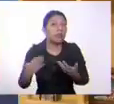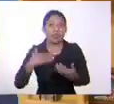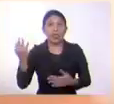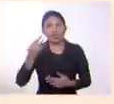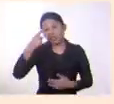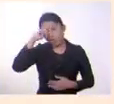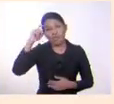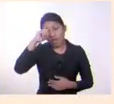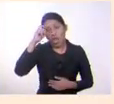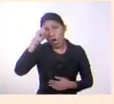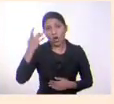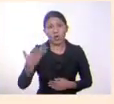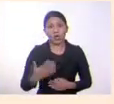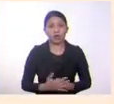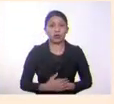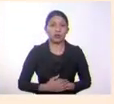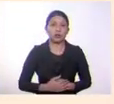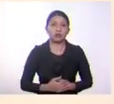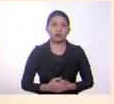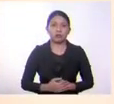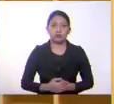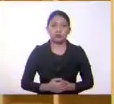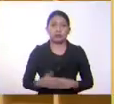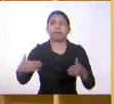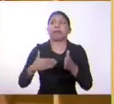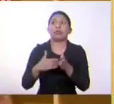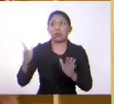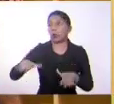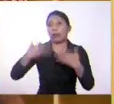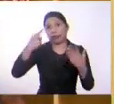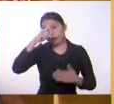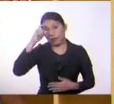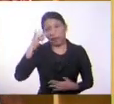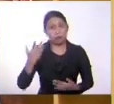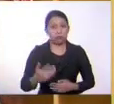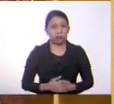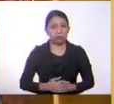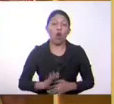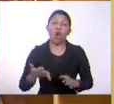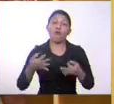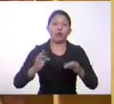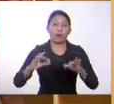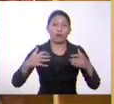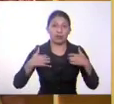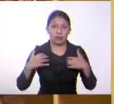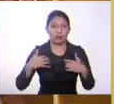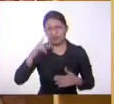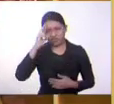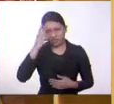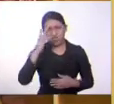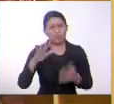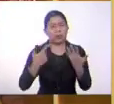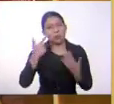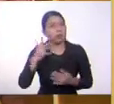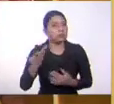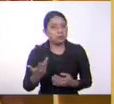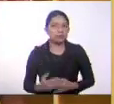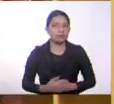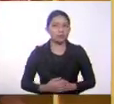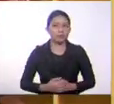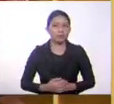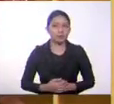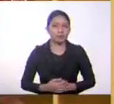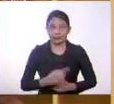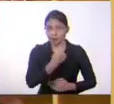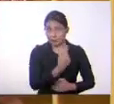empleo. Muy bien. También tenemos la forma de vida. Sí, como lo dijimos anteriormente,